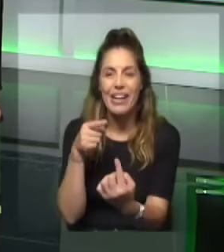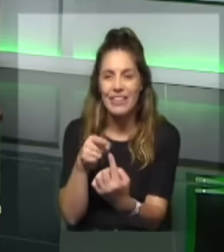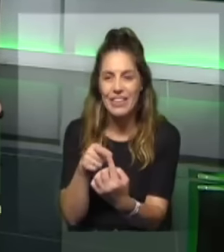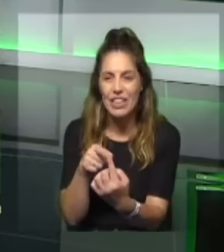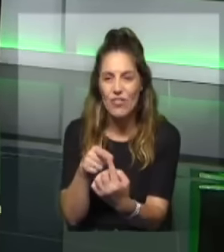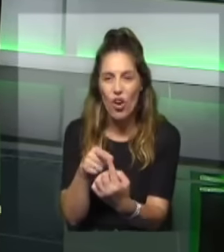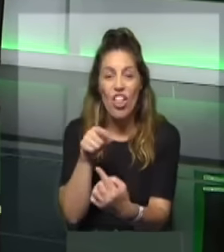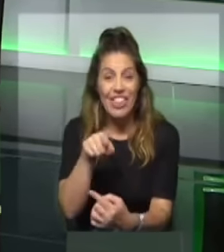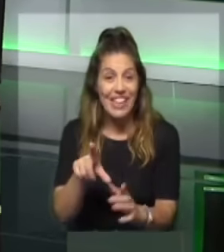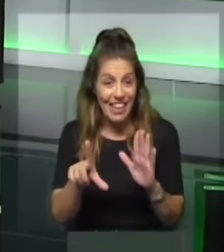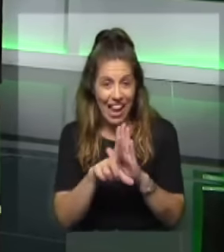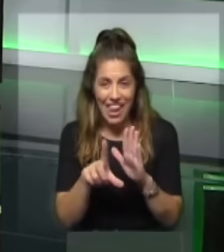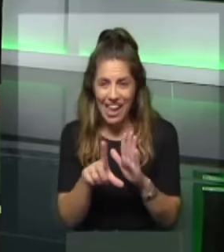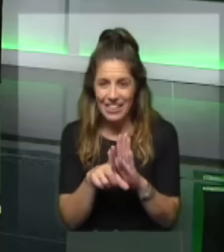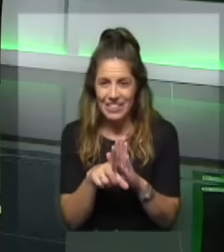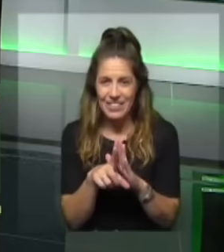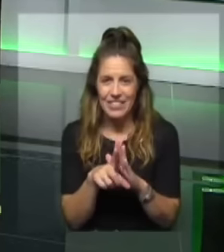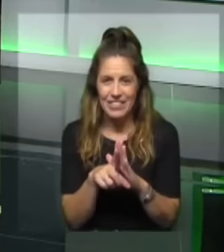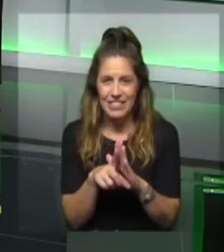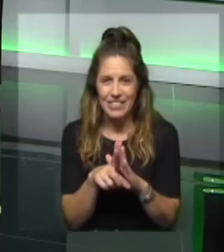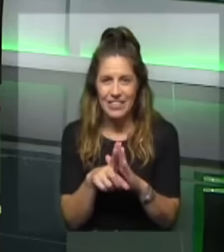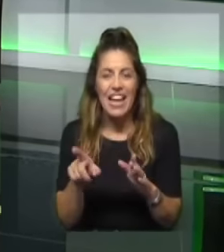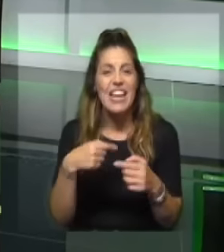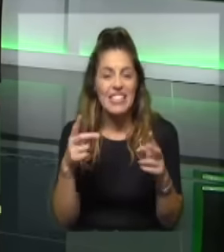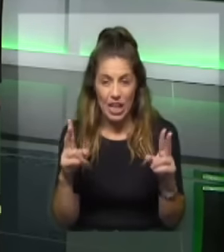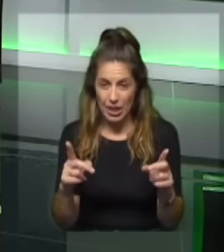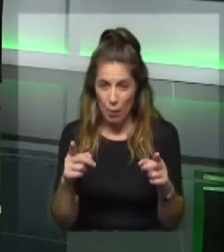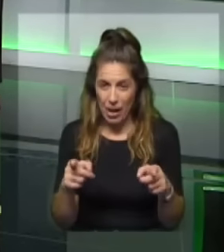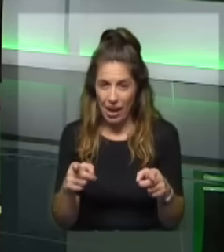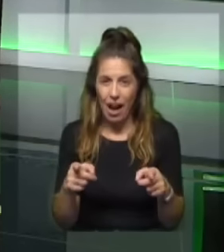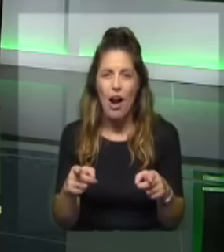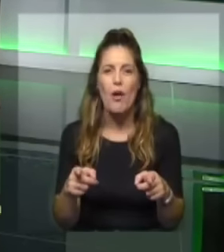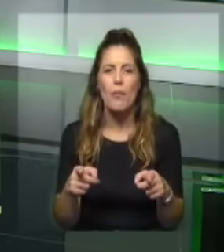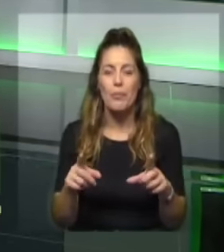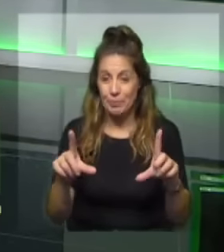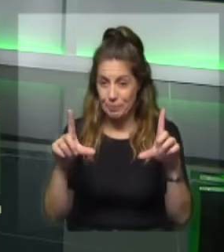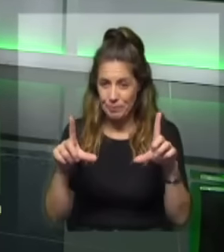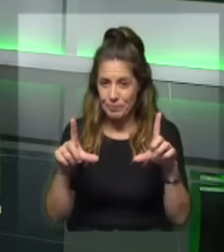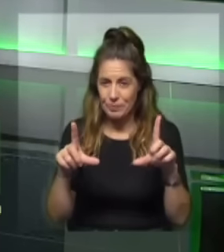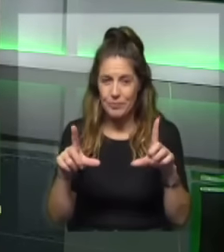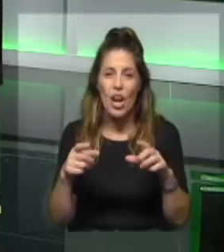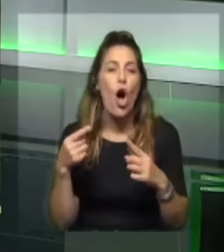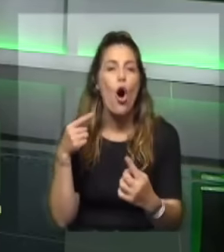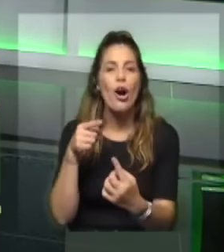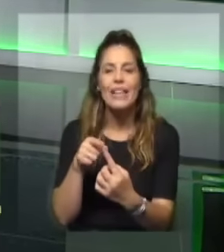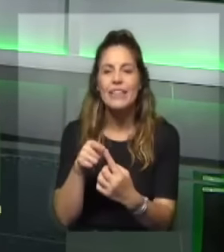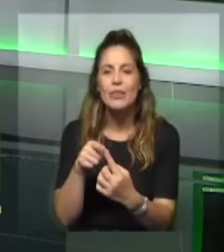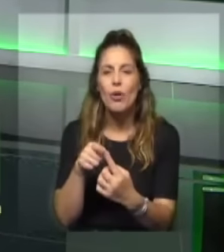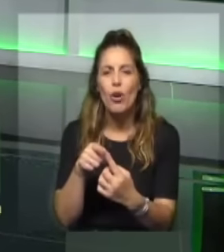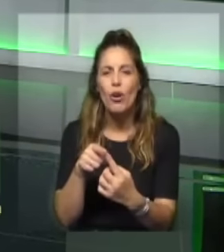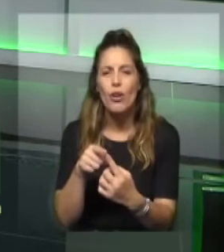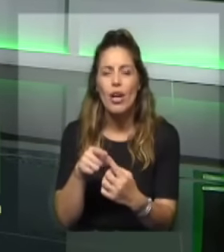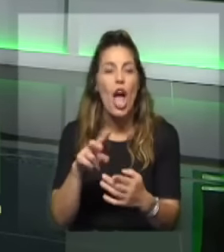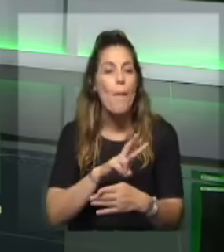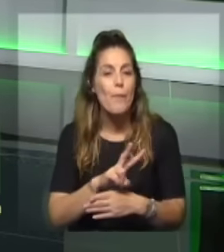de esta ley en en la siguiente placa que muestra exactamente aquí objetivo de esta ley es